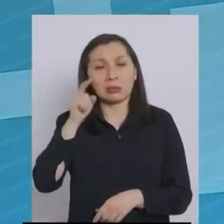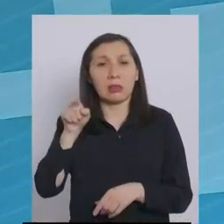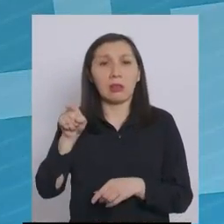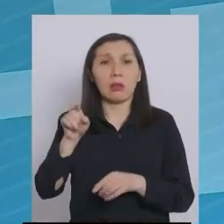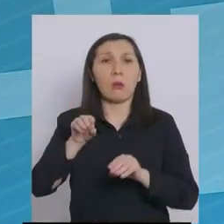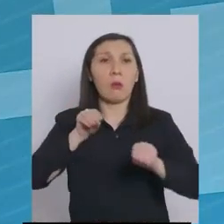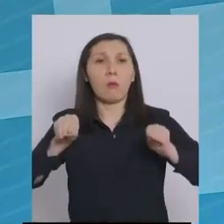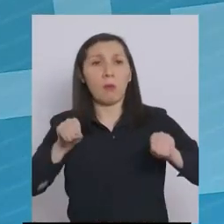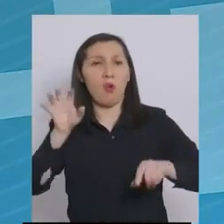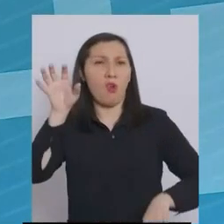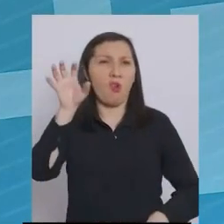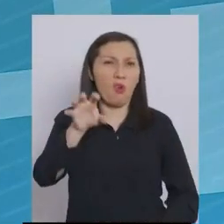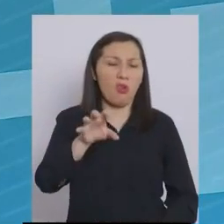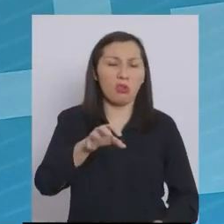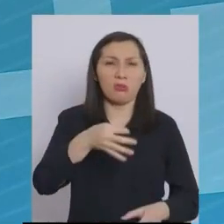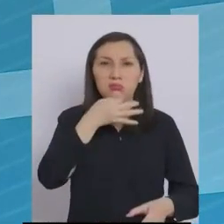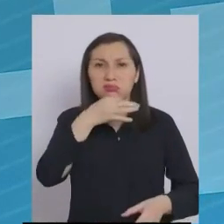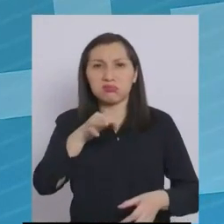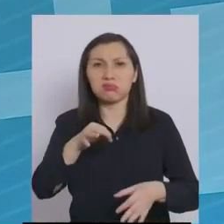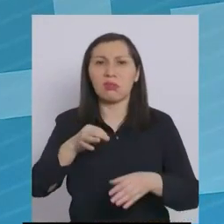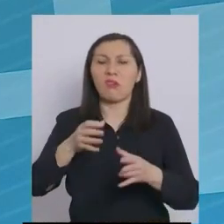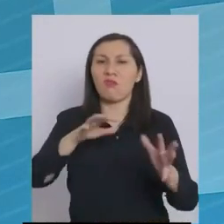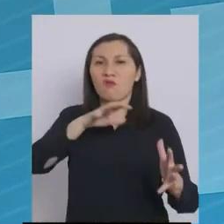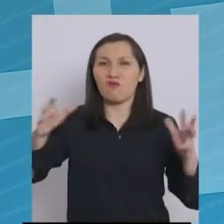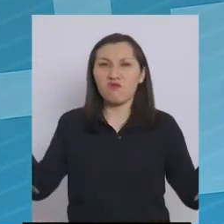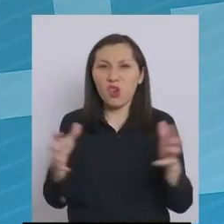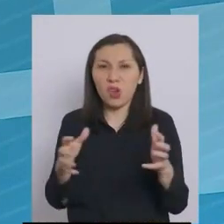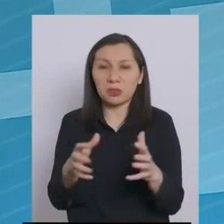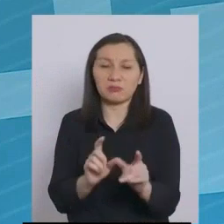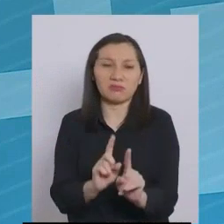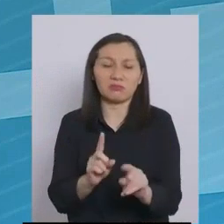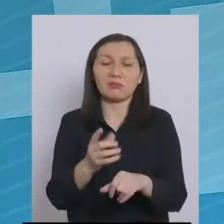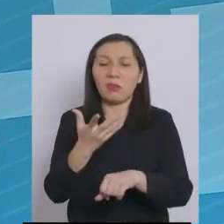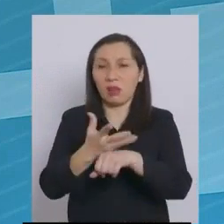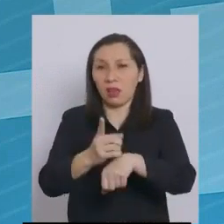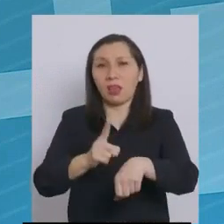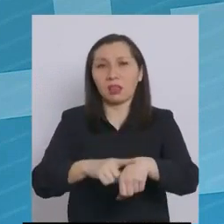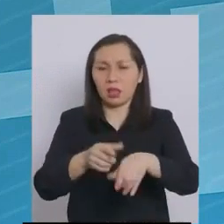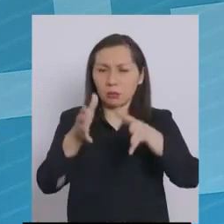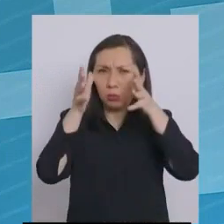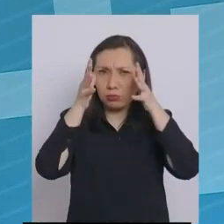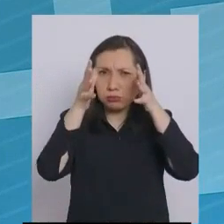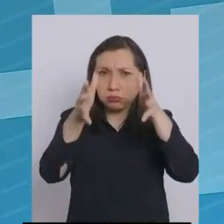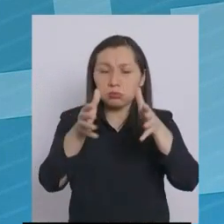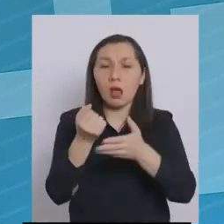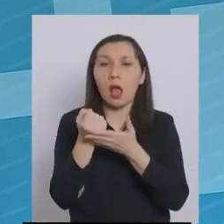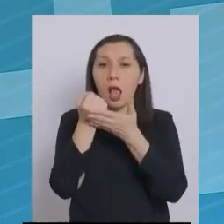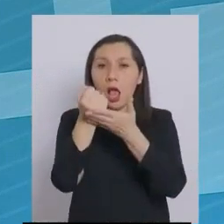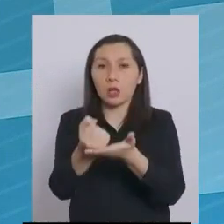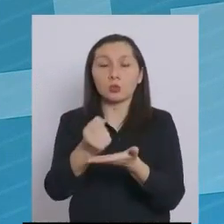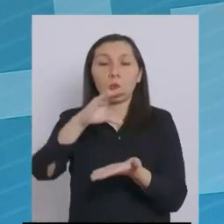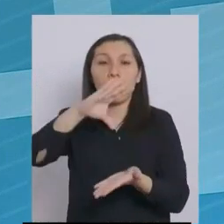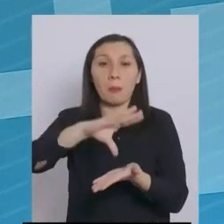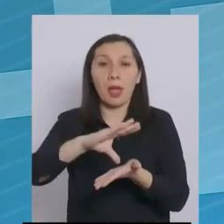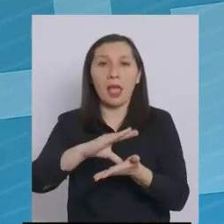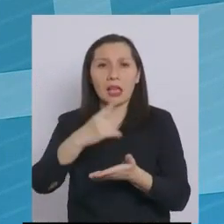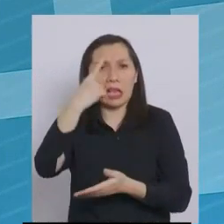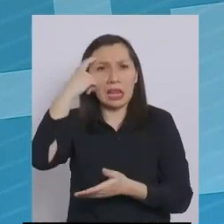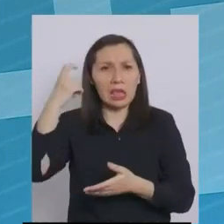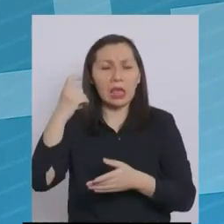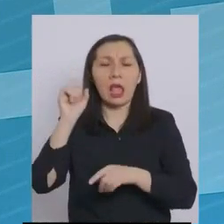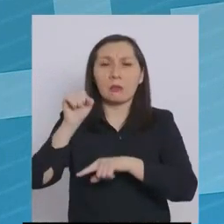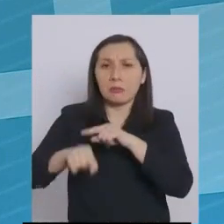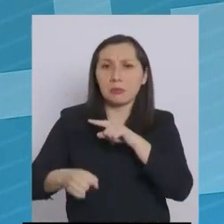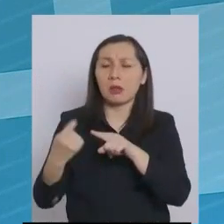hacen llamados al odio, a la violencia. Tenemos mucho tiempo para abocarnos a contribuir a que este país crea en el